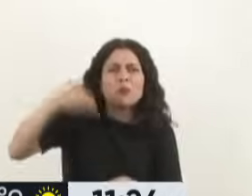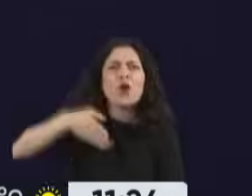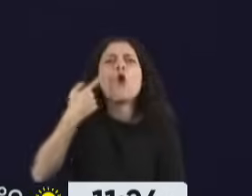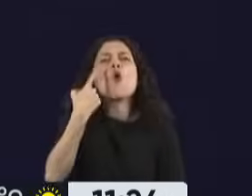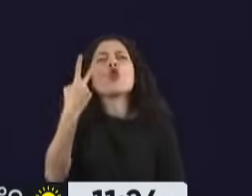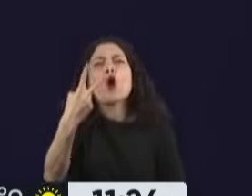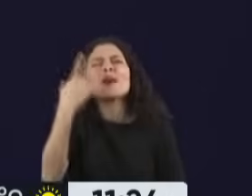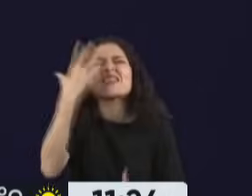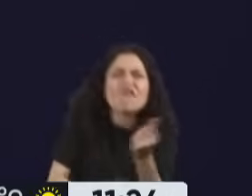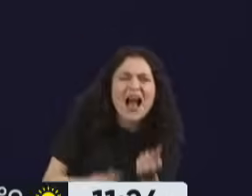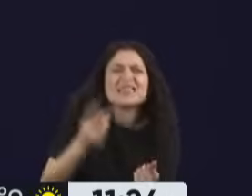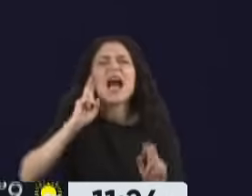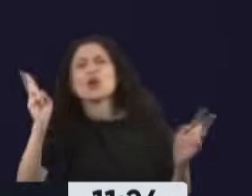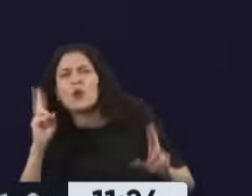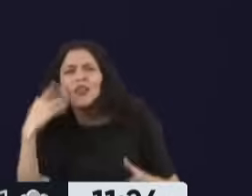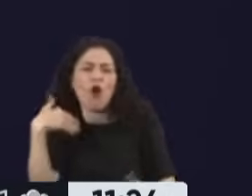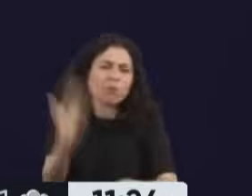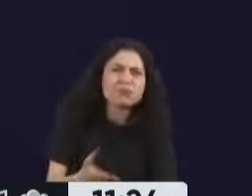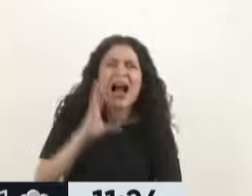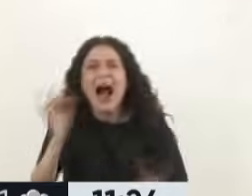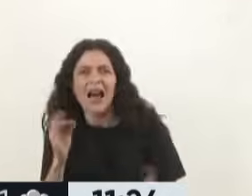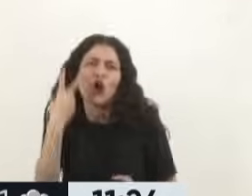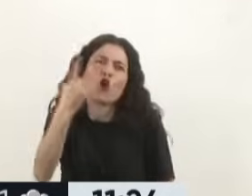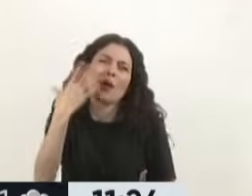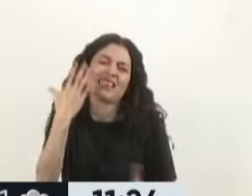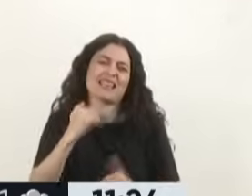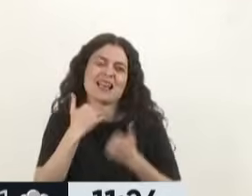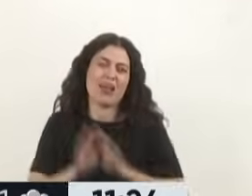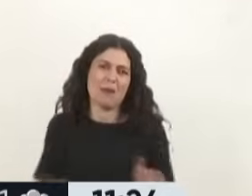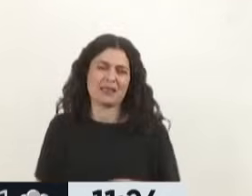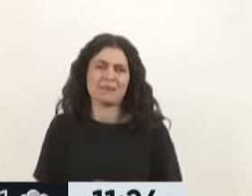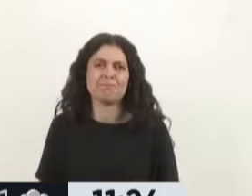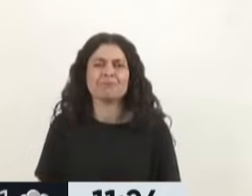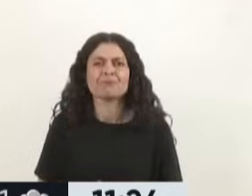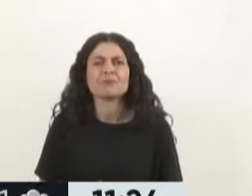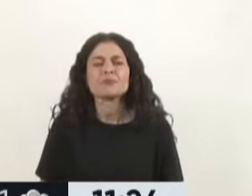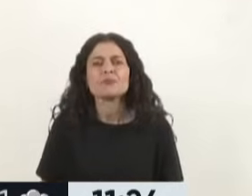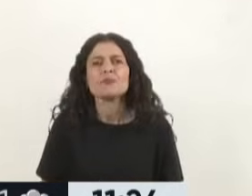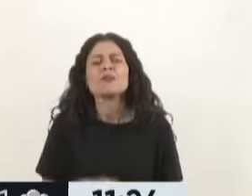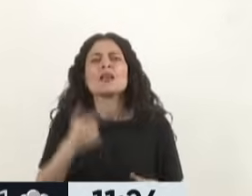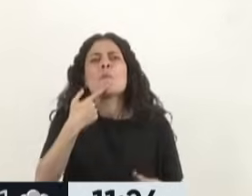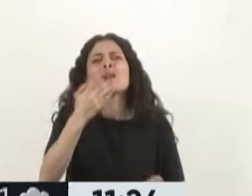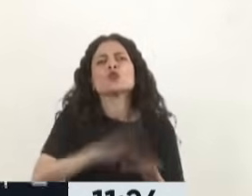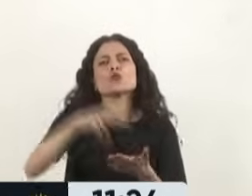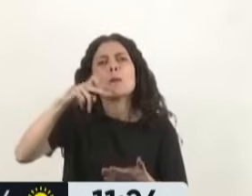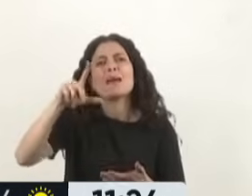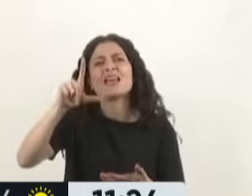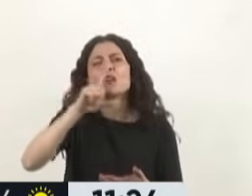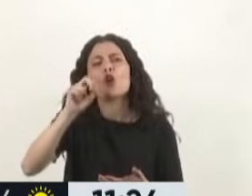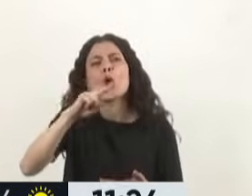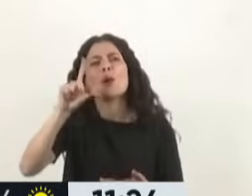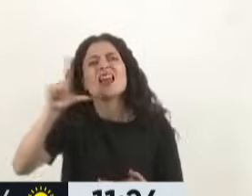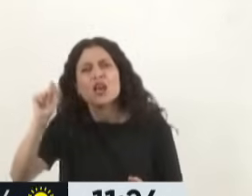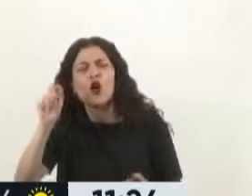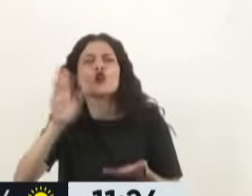No, un poco más, Sí, es un injusto, poco es más. injusto, Pero no sí. importa, no importa. Al menos Te en queremos. esto. Le quería hacer consultas sobre el tema Petovelo, llámese reparto de